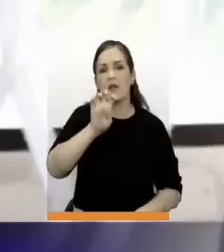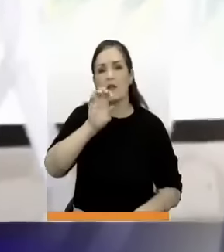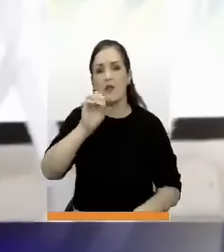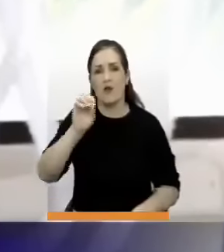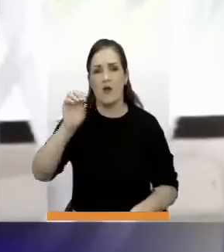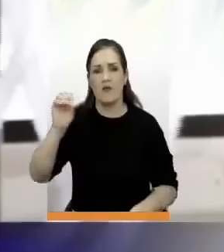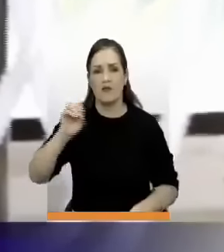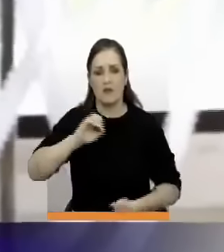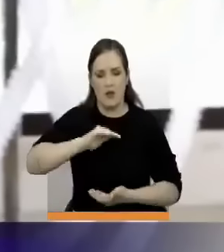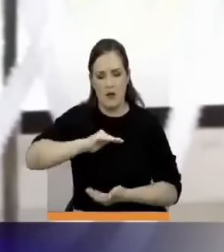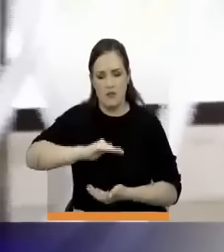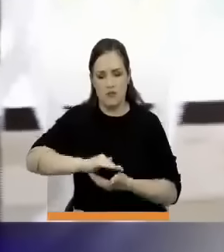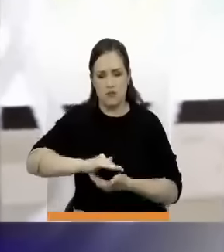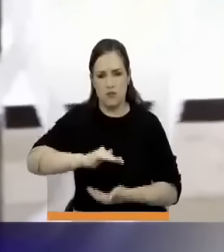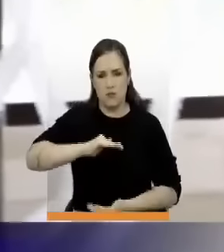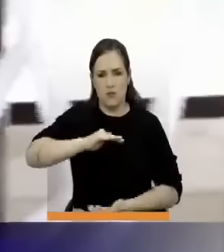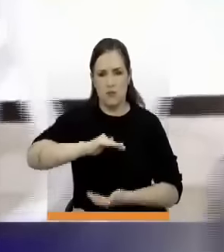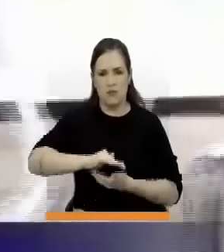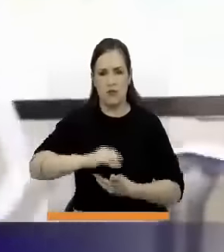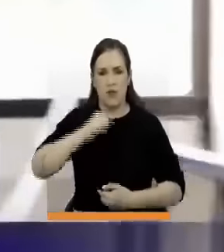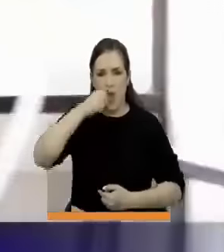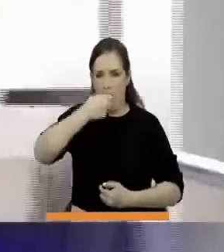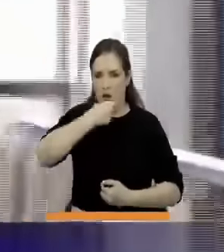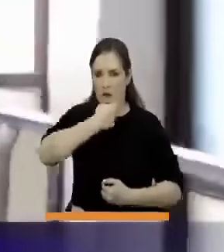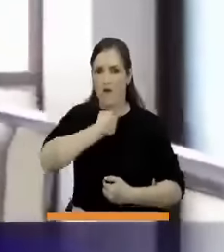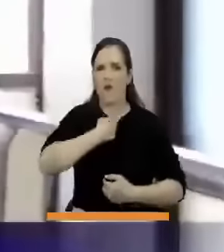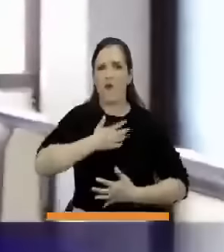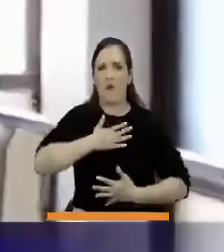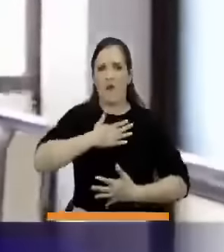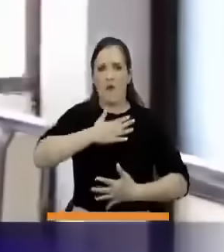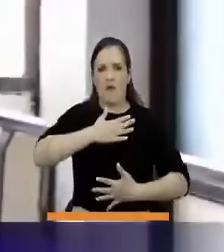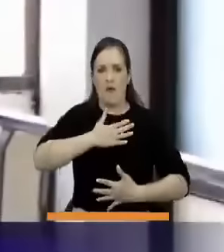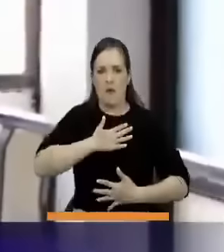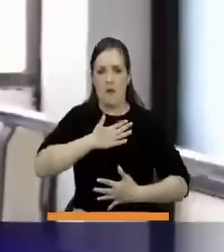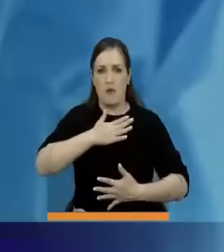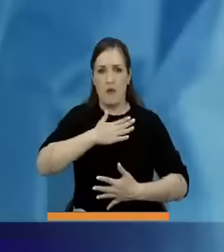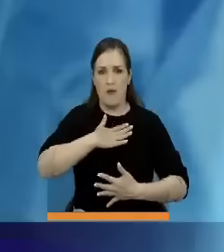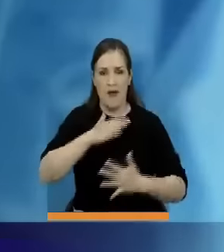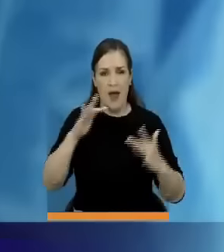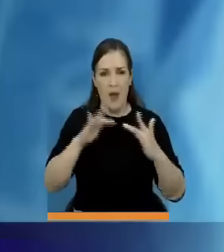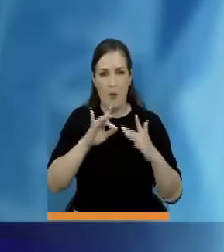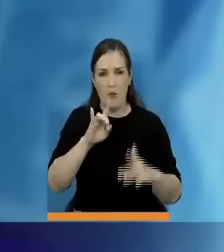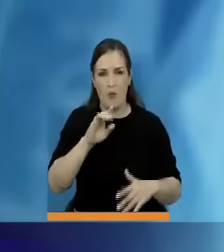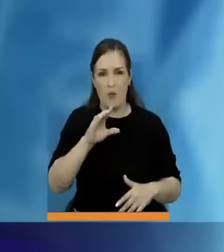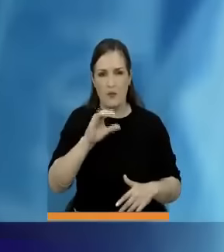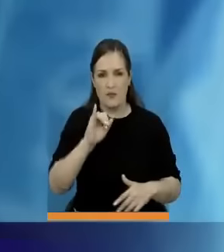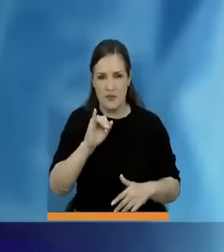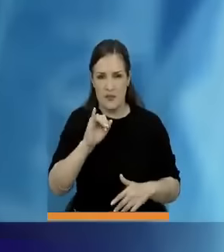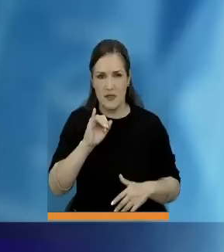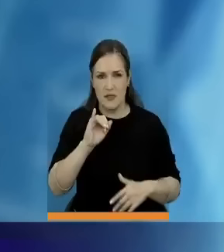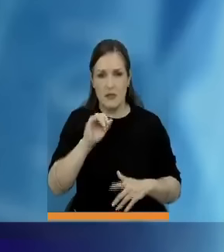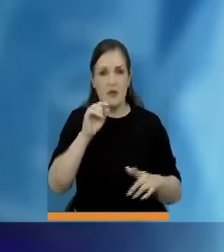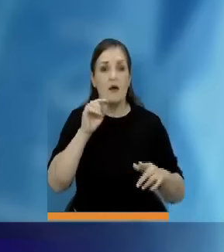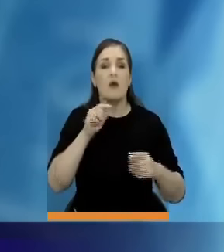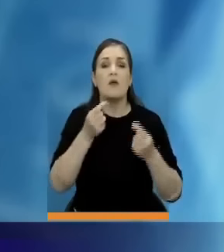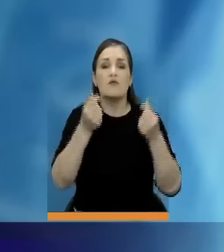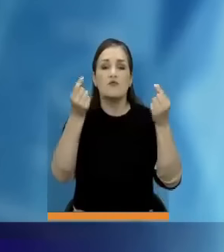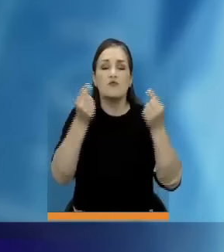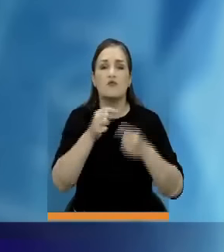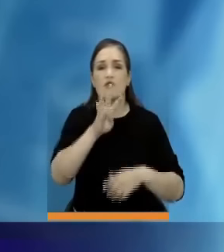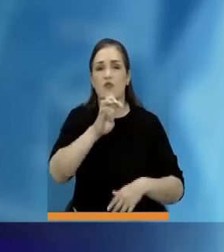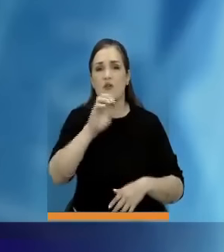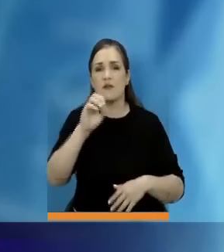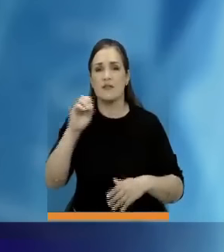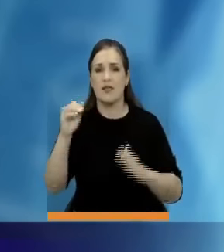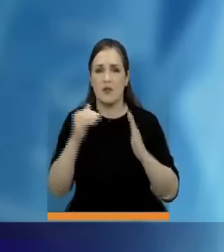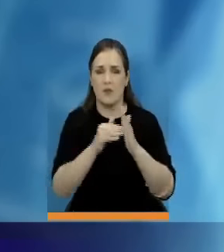de cuidados intensivos por 93 mil millones de pesos, adjudicado a proveedores dedicados a la distribución